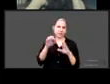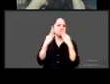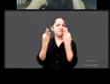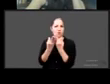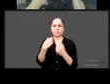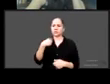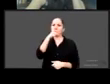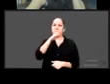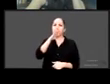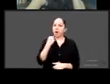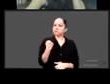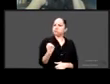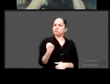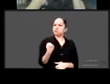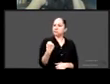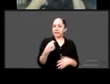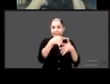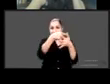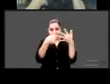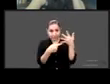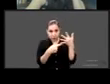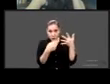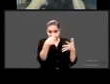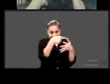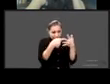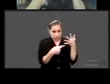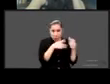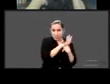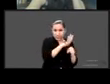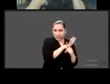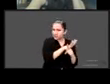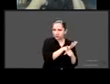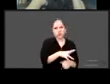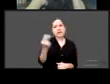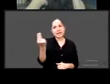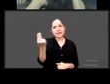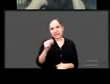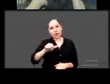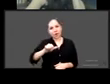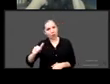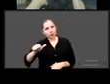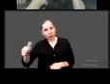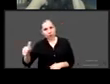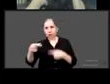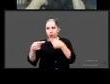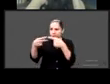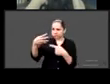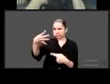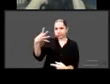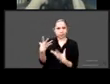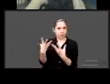5 herramientas. Se requieren bastantes, pero si queremos cambiar por algunas otras, esas y solo por darlas de